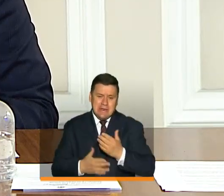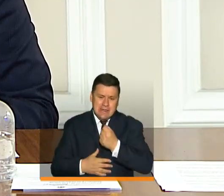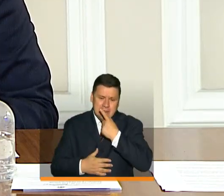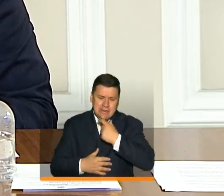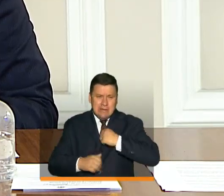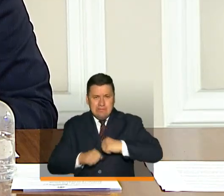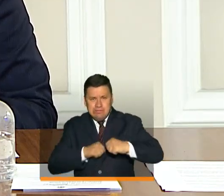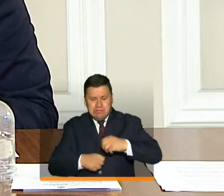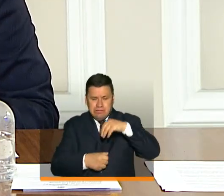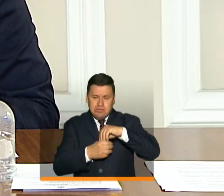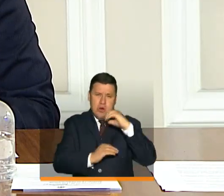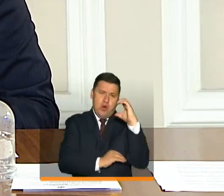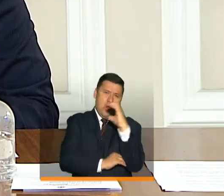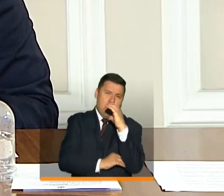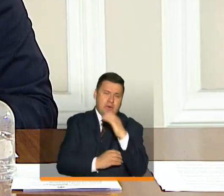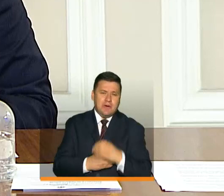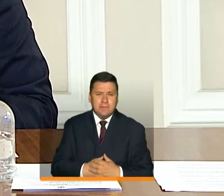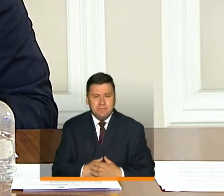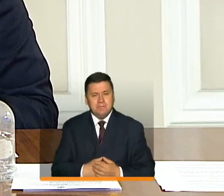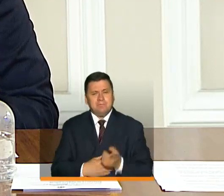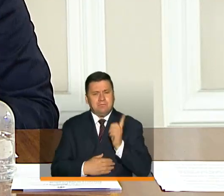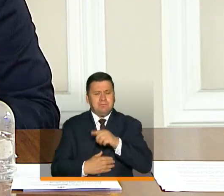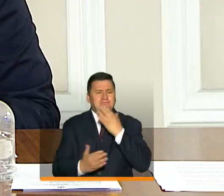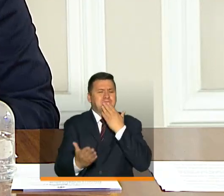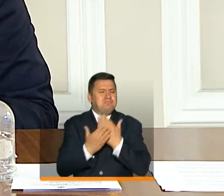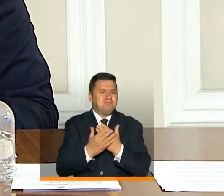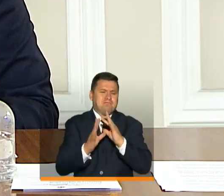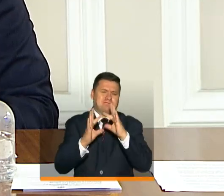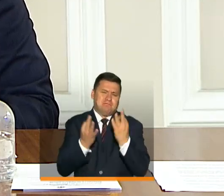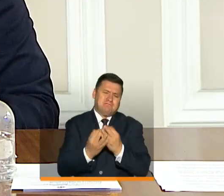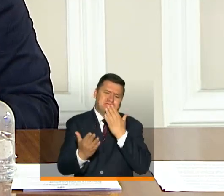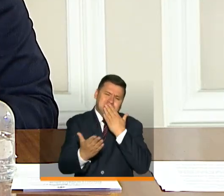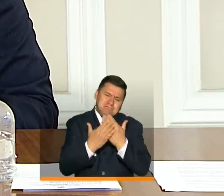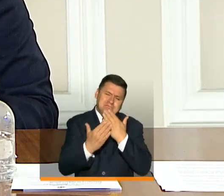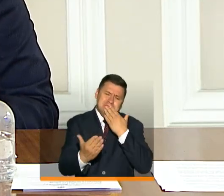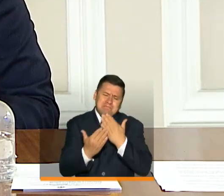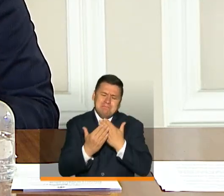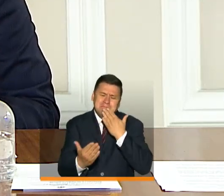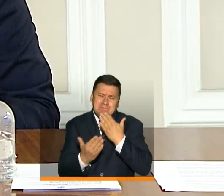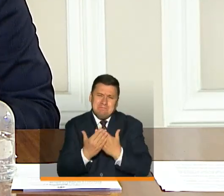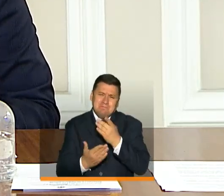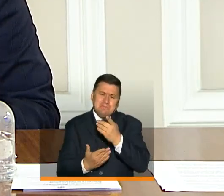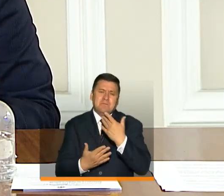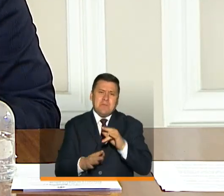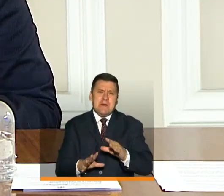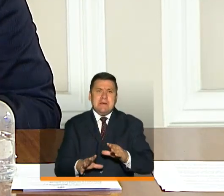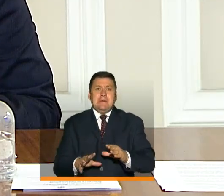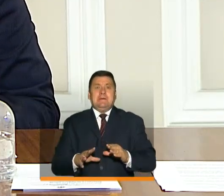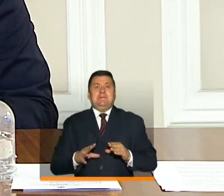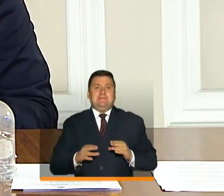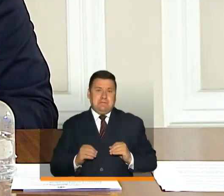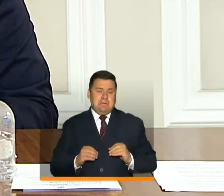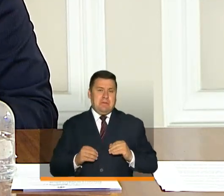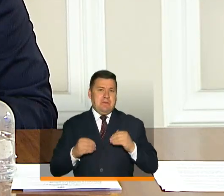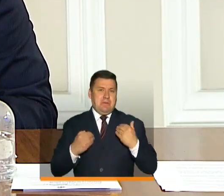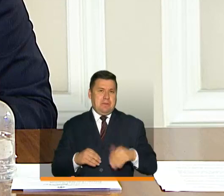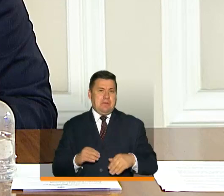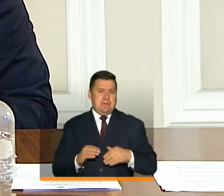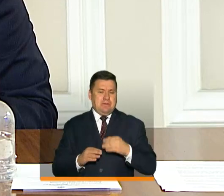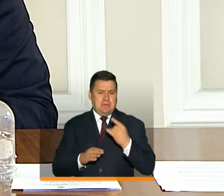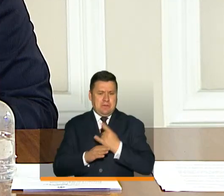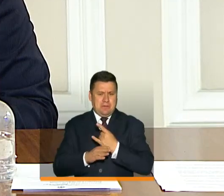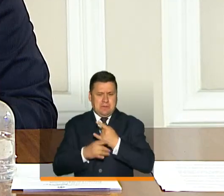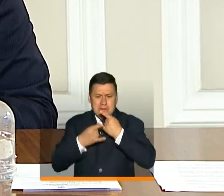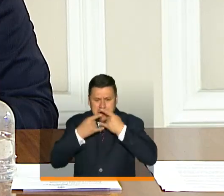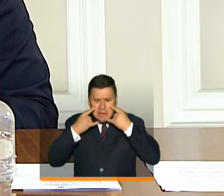desafíos en Colombia. También agradeciéndole a tantas familias que han ido adhiriéndose a todas las medidas de uso